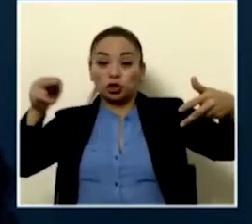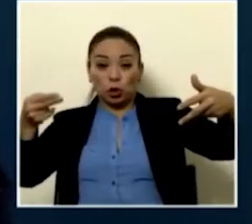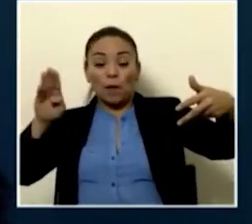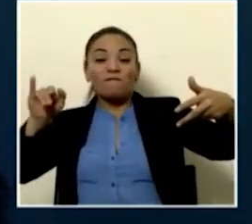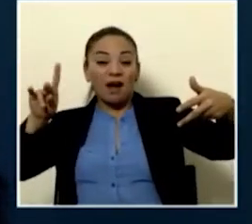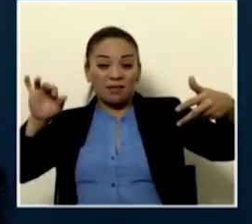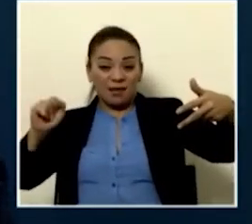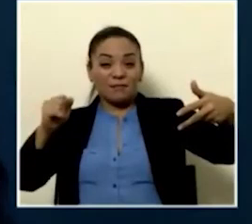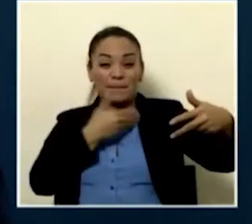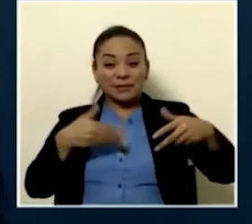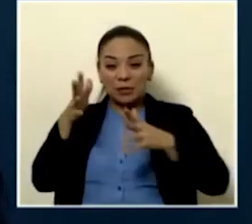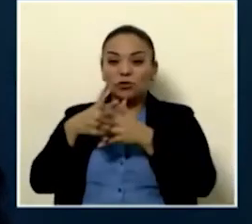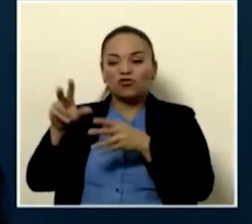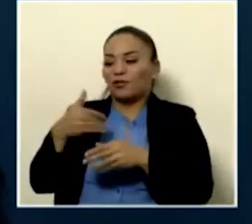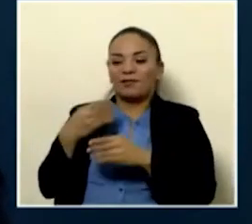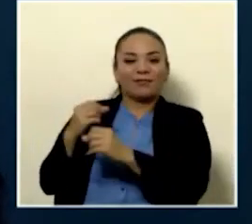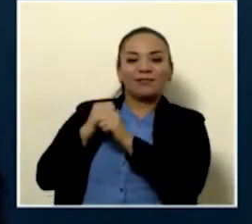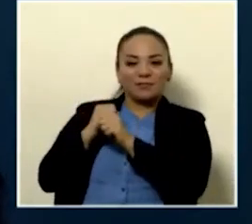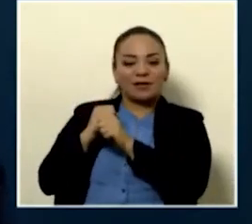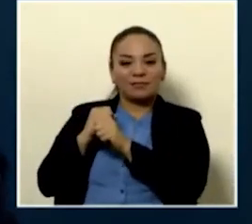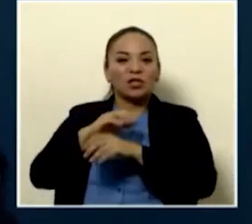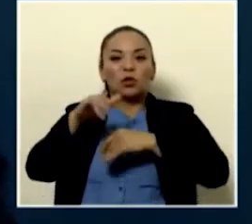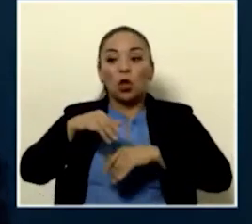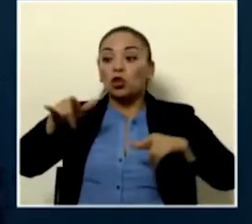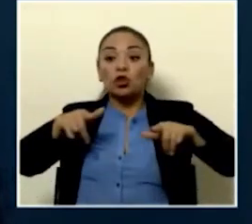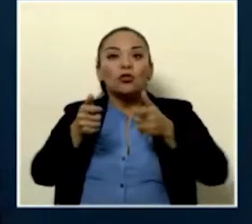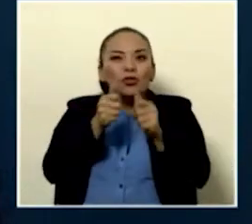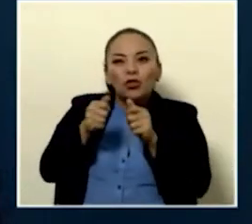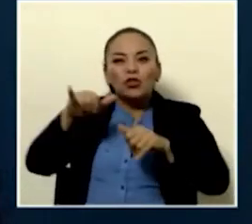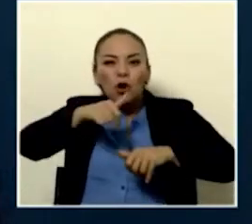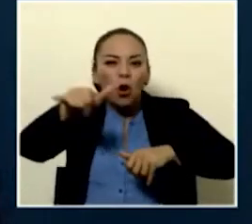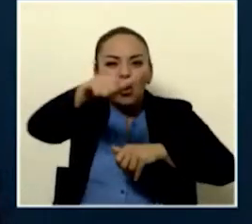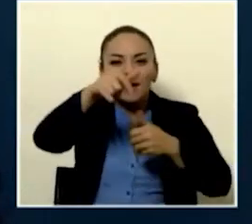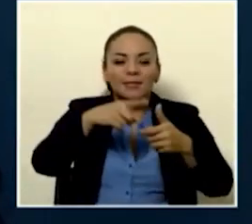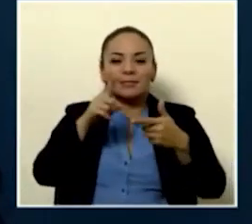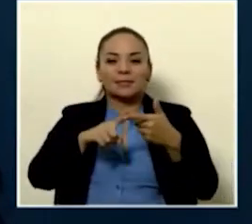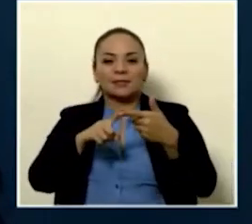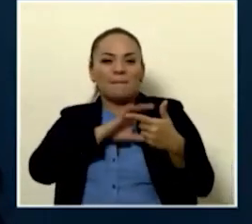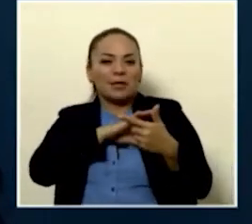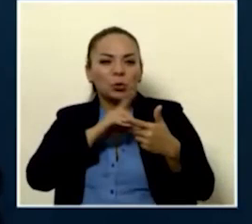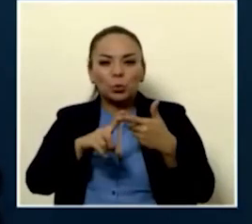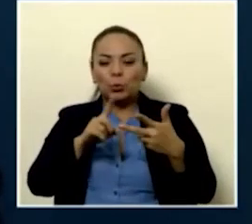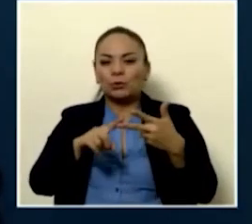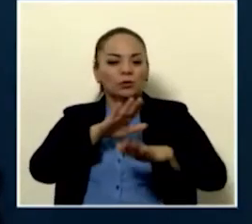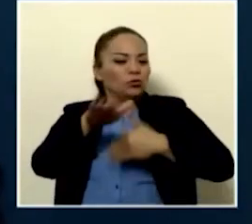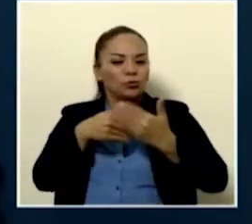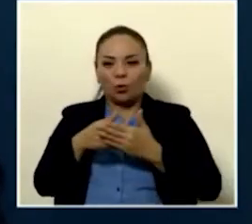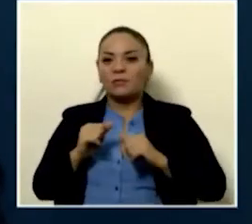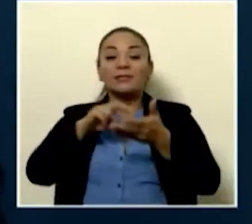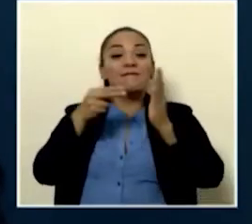escáneres, drones, buses y patrullas. Ahí no va a entrar nada ni va a salir